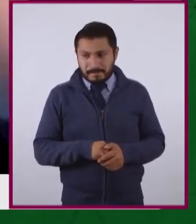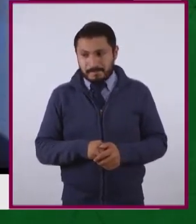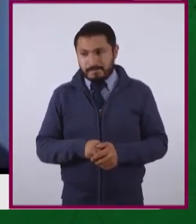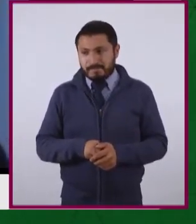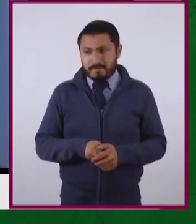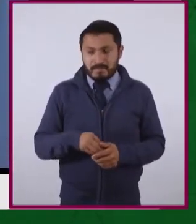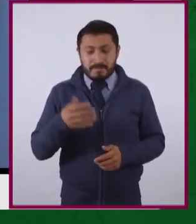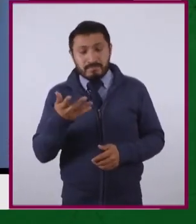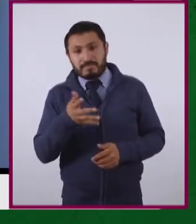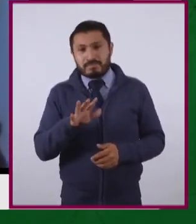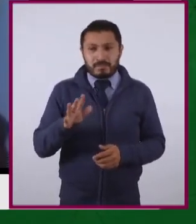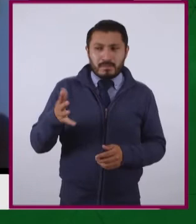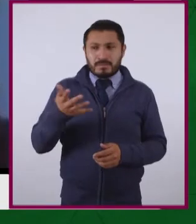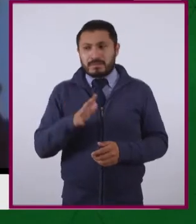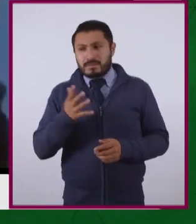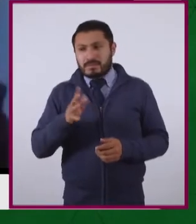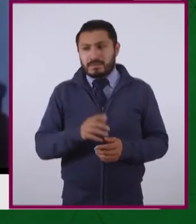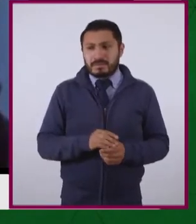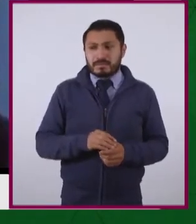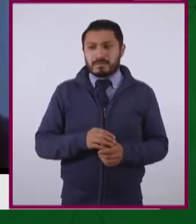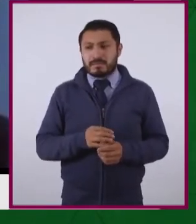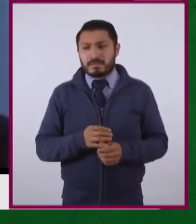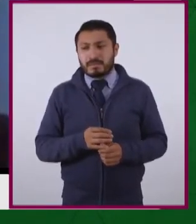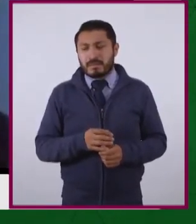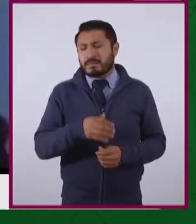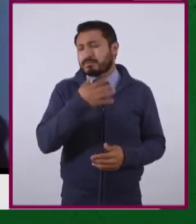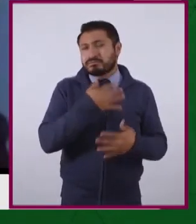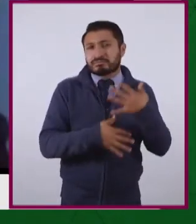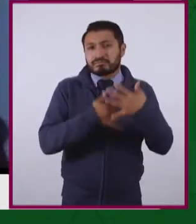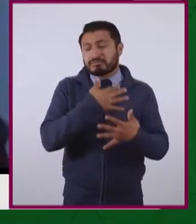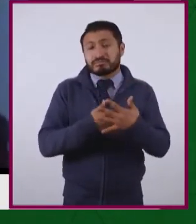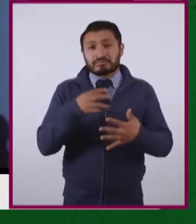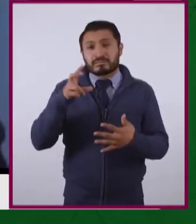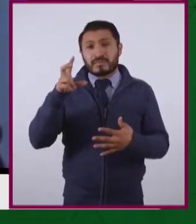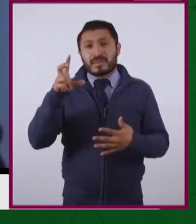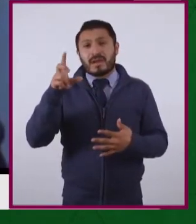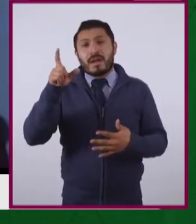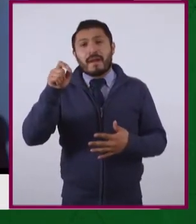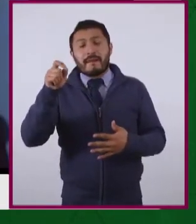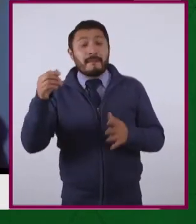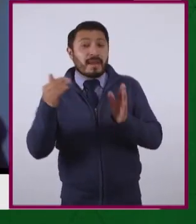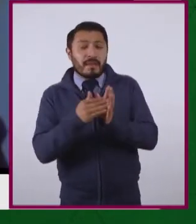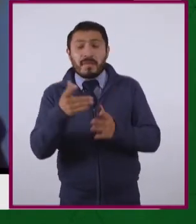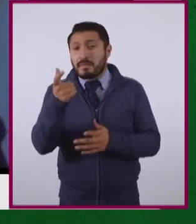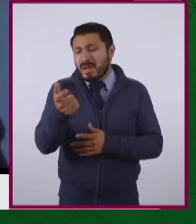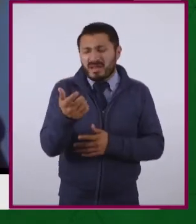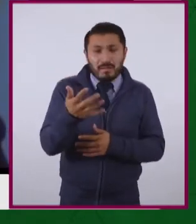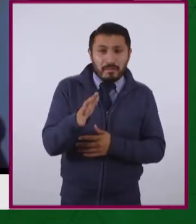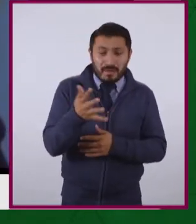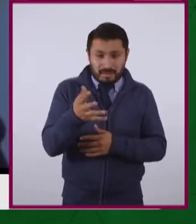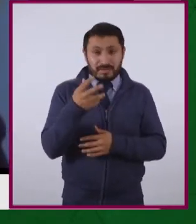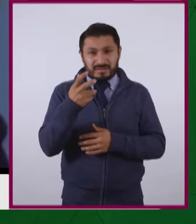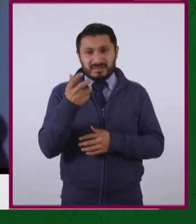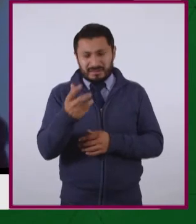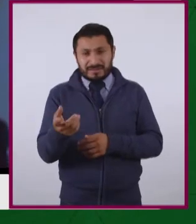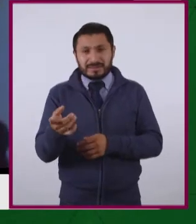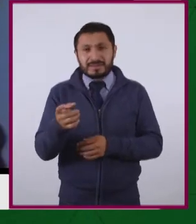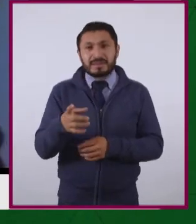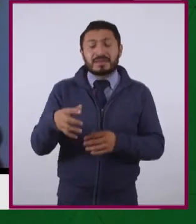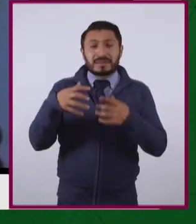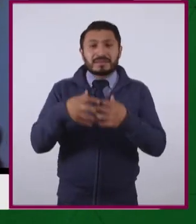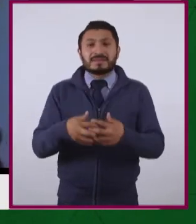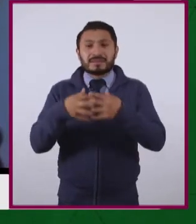Más o menos entre 15, 20 mil pesos probablemente sería un costo que tendría